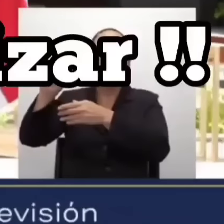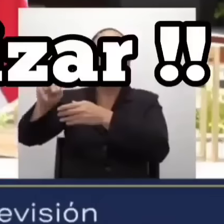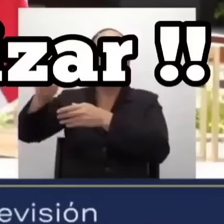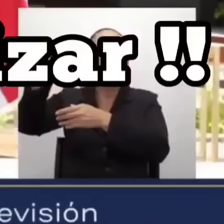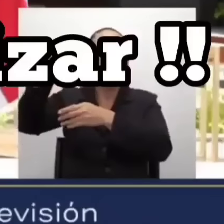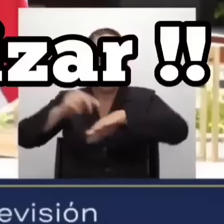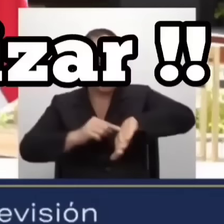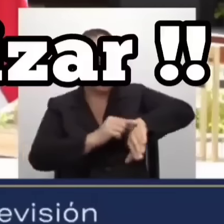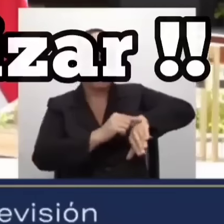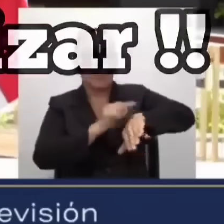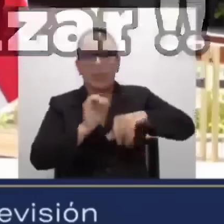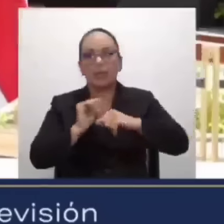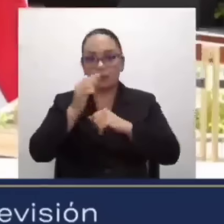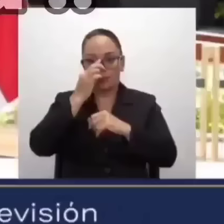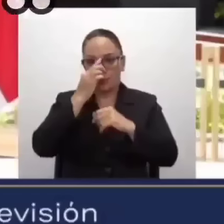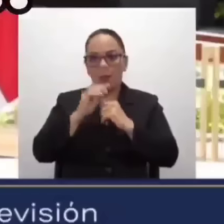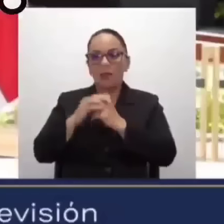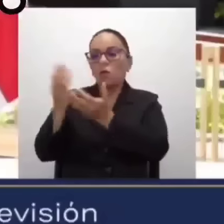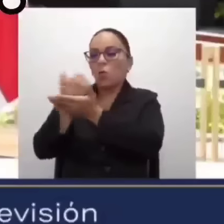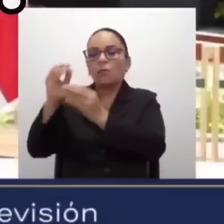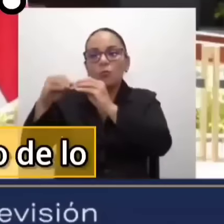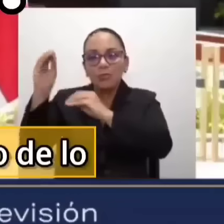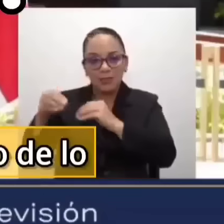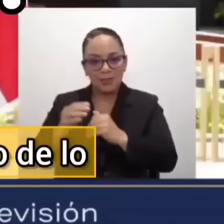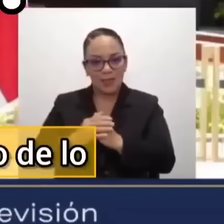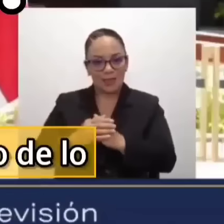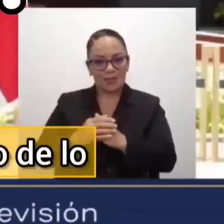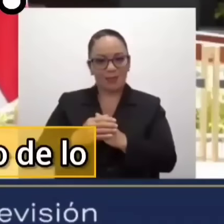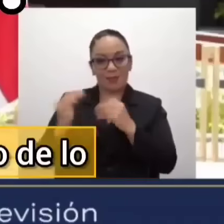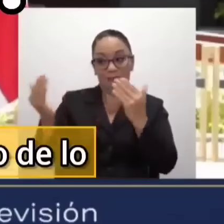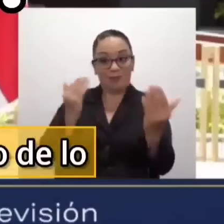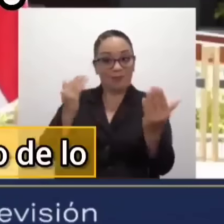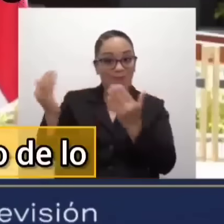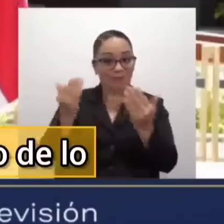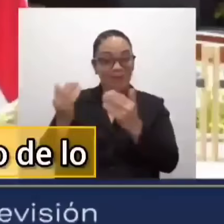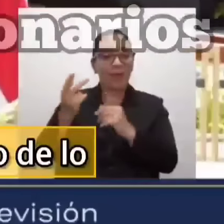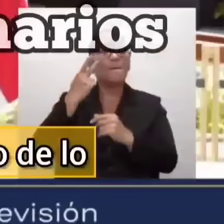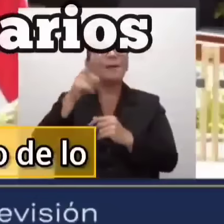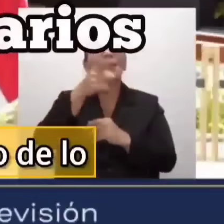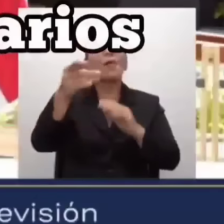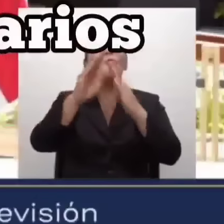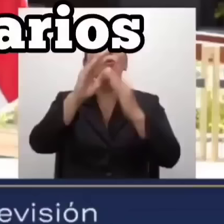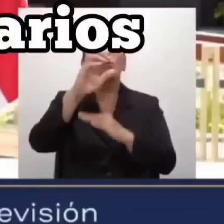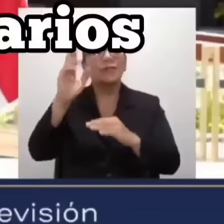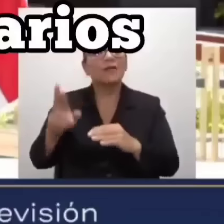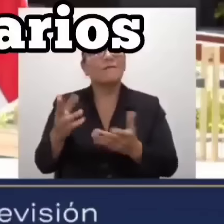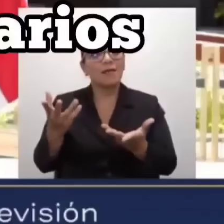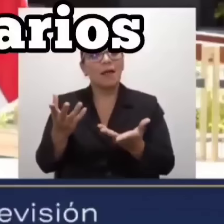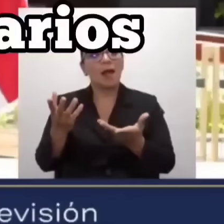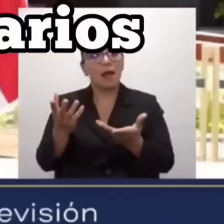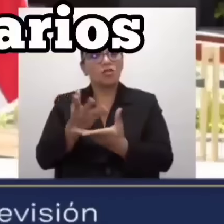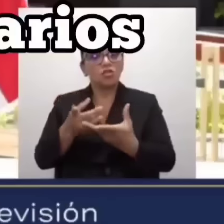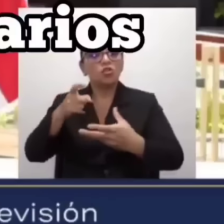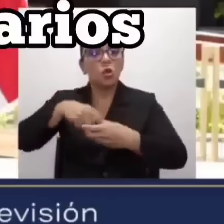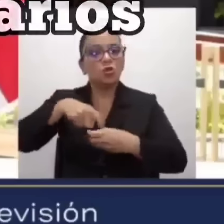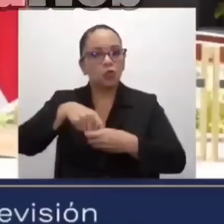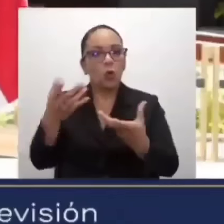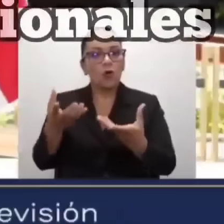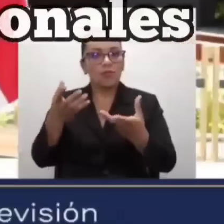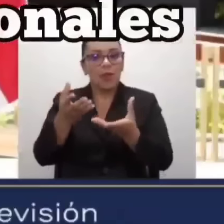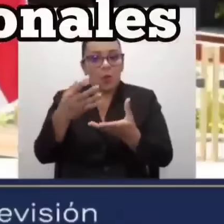les cobramos un porcentaje para que el pueblo de Costa Rica sea socio de lo que les pertenece a ellos